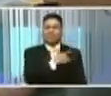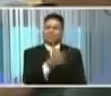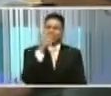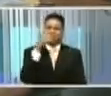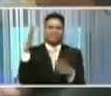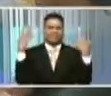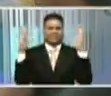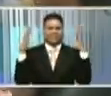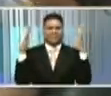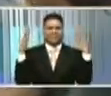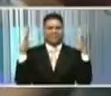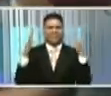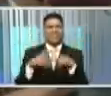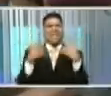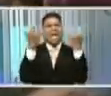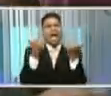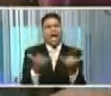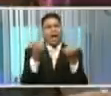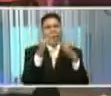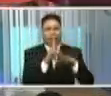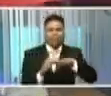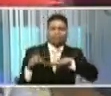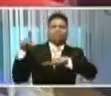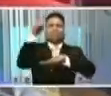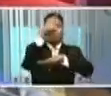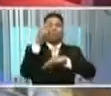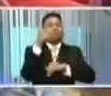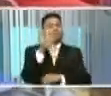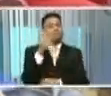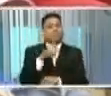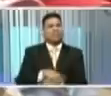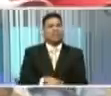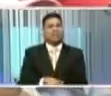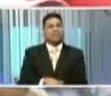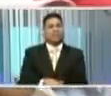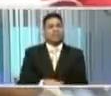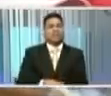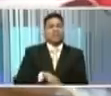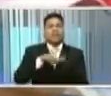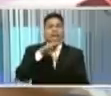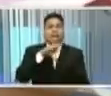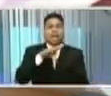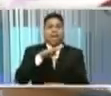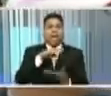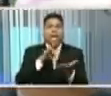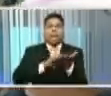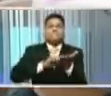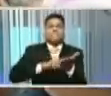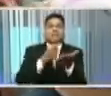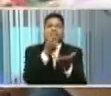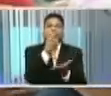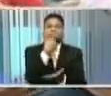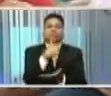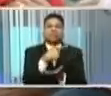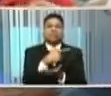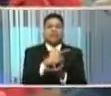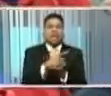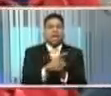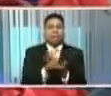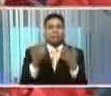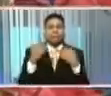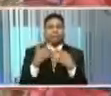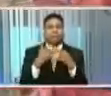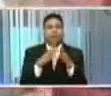Y ahora está haciendo su posgrado en medicina general integral. Y Patricia